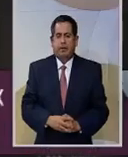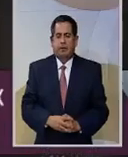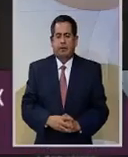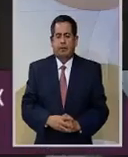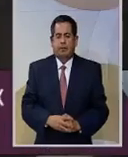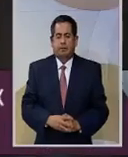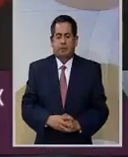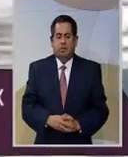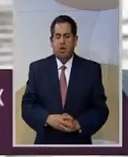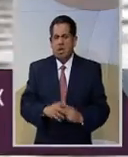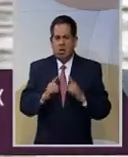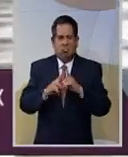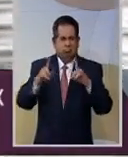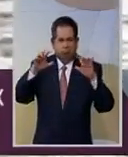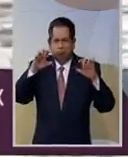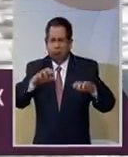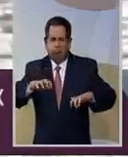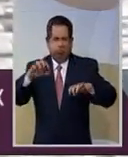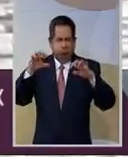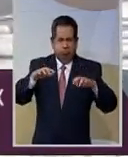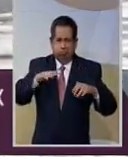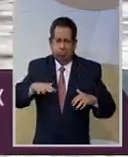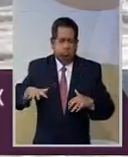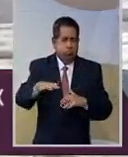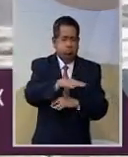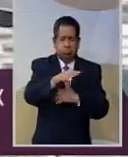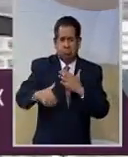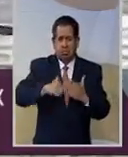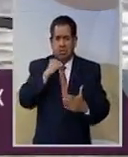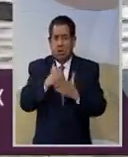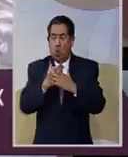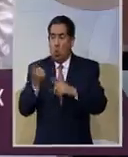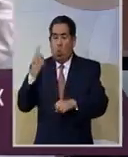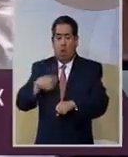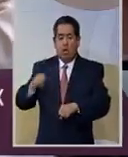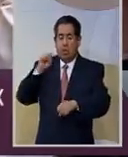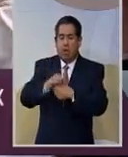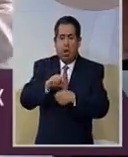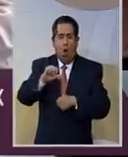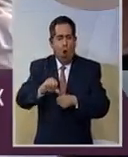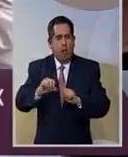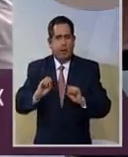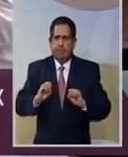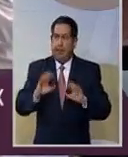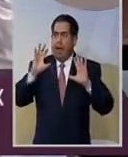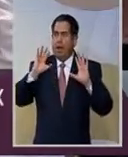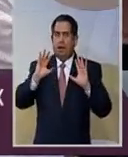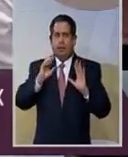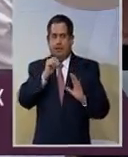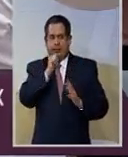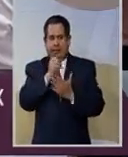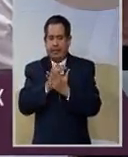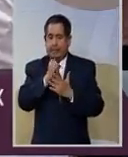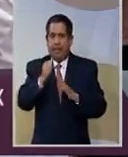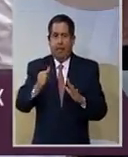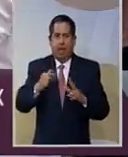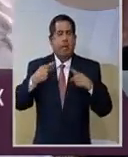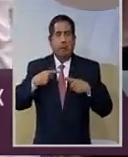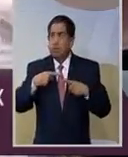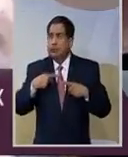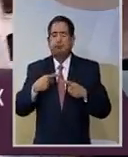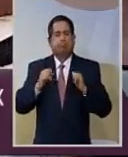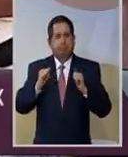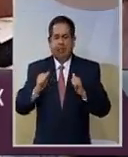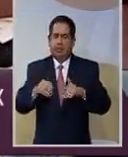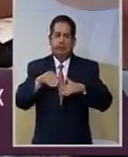Las intensas lluvias y el frío que habían imperado en la Ciudad de México durante toda una semana dieron una tregua ciudadana, permitiendo que la sociedad saliera a las urnas